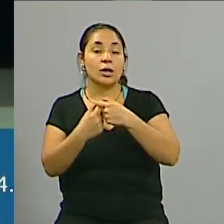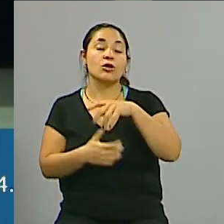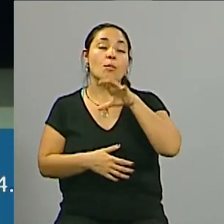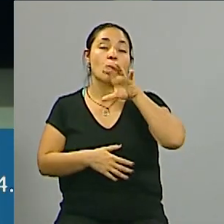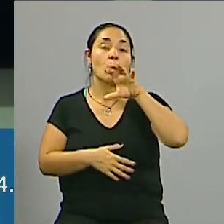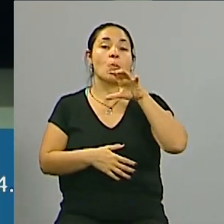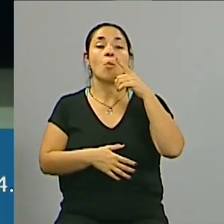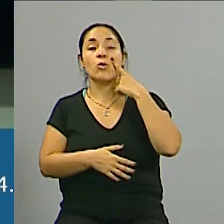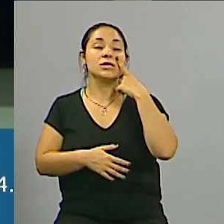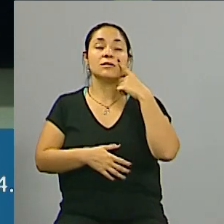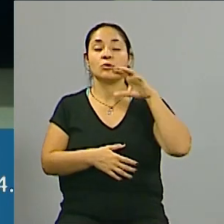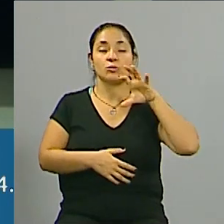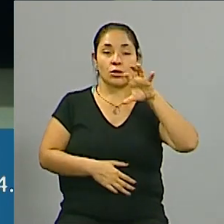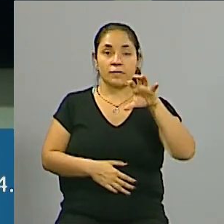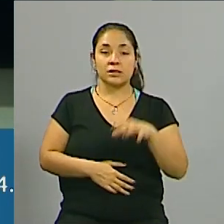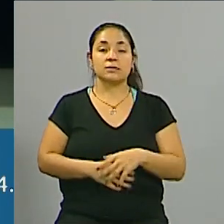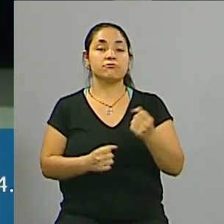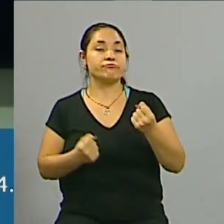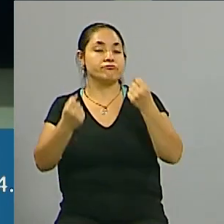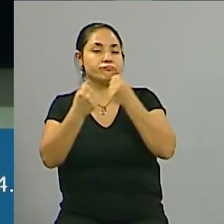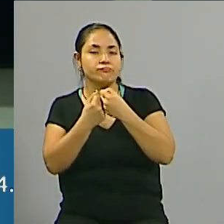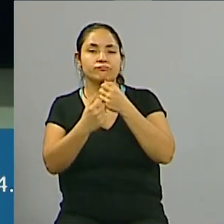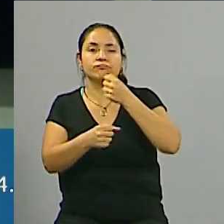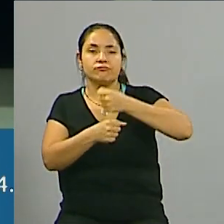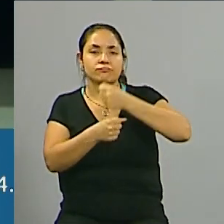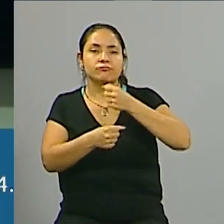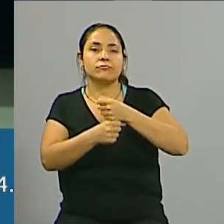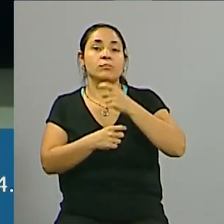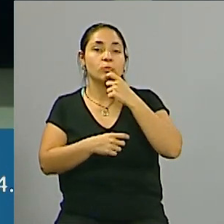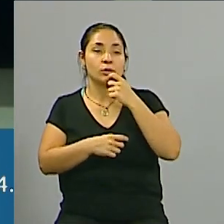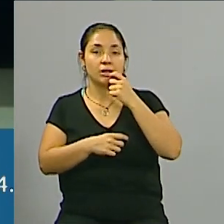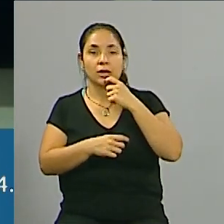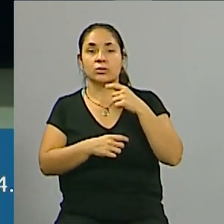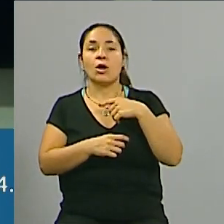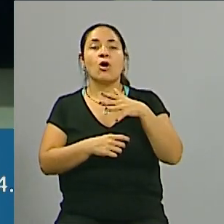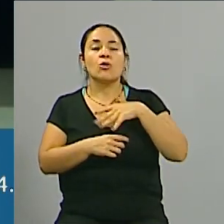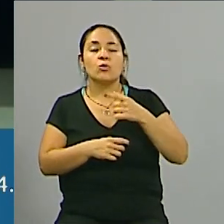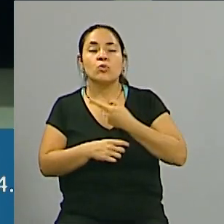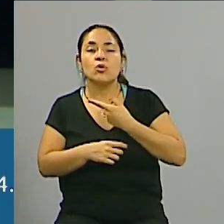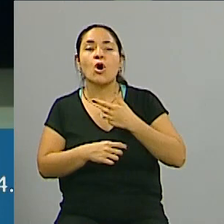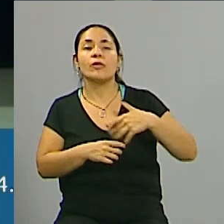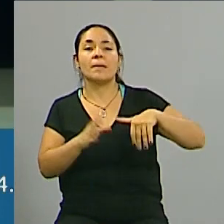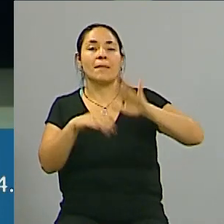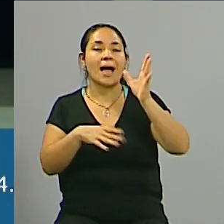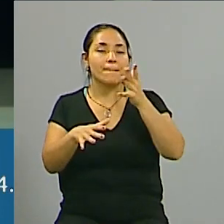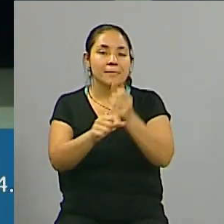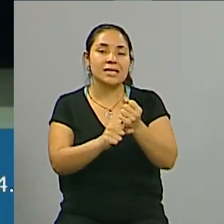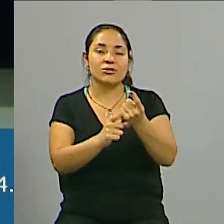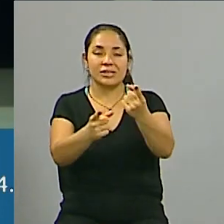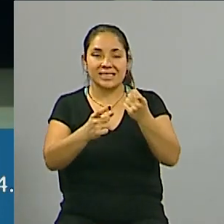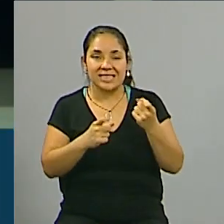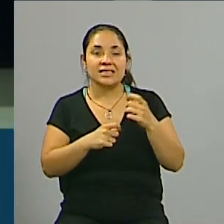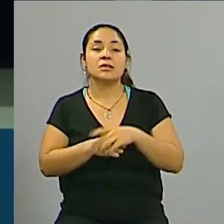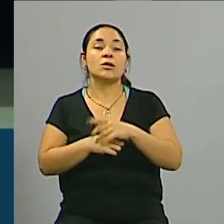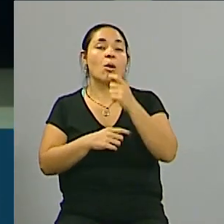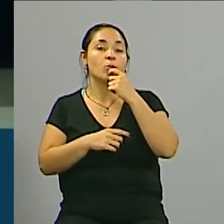de trabajar en estudios donde veamos dónde se necesita mayor frecuencia, dónde se va a necesitar